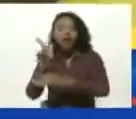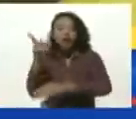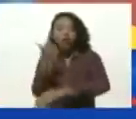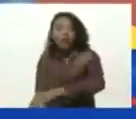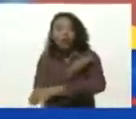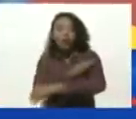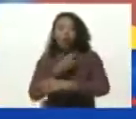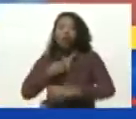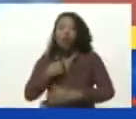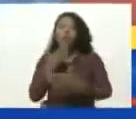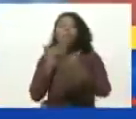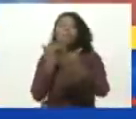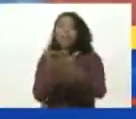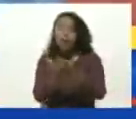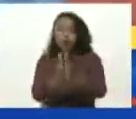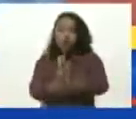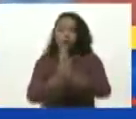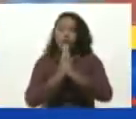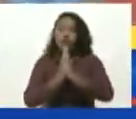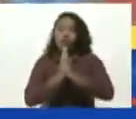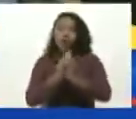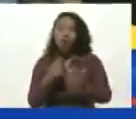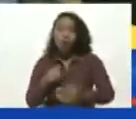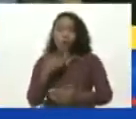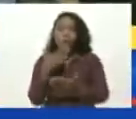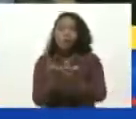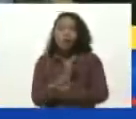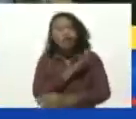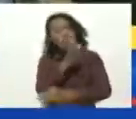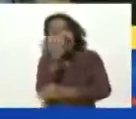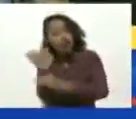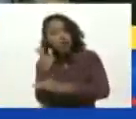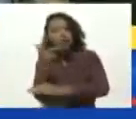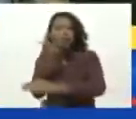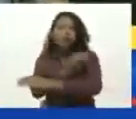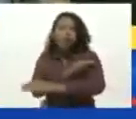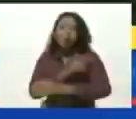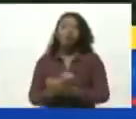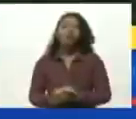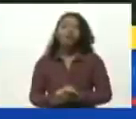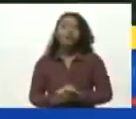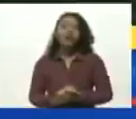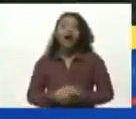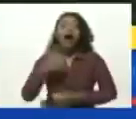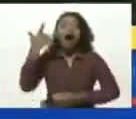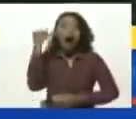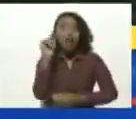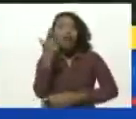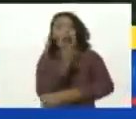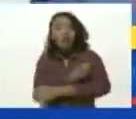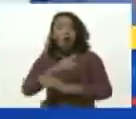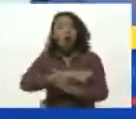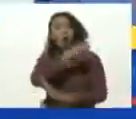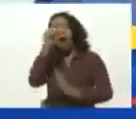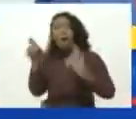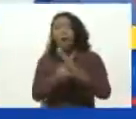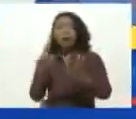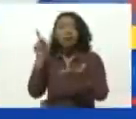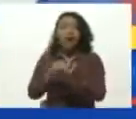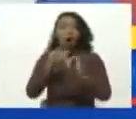Yo se los pido, vayan a vacunarse. Tenemos las vacunas completas para llegar